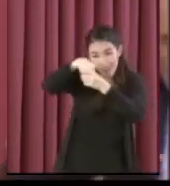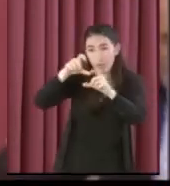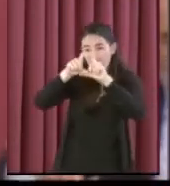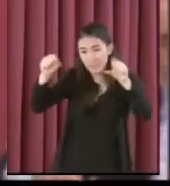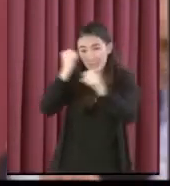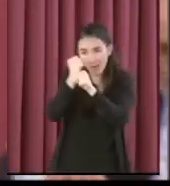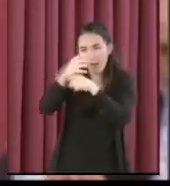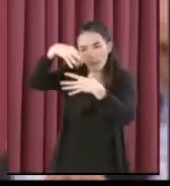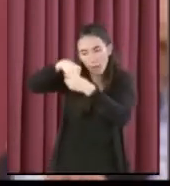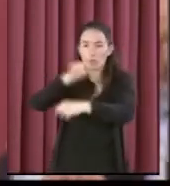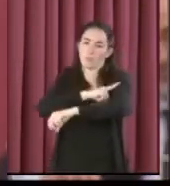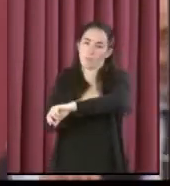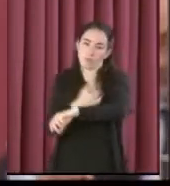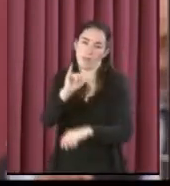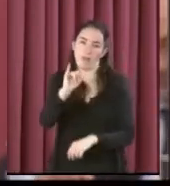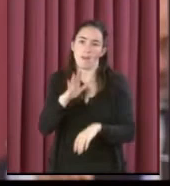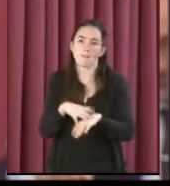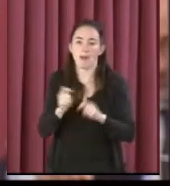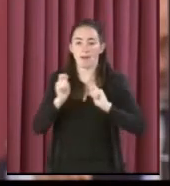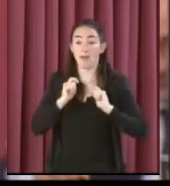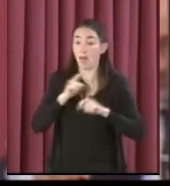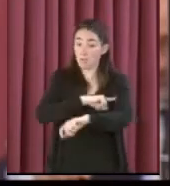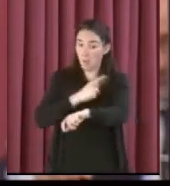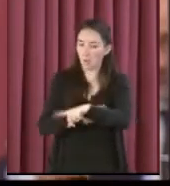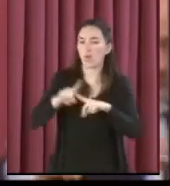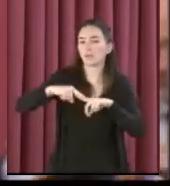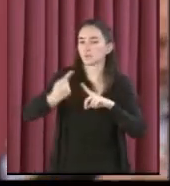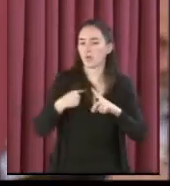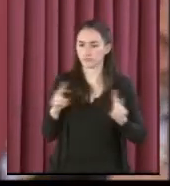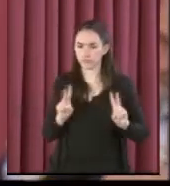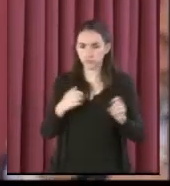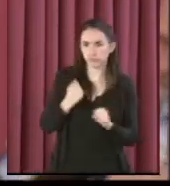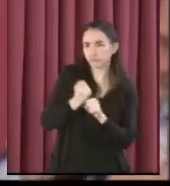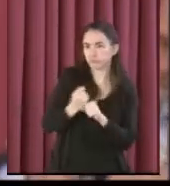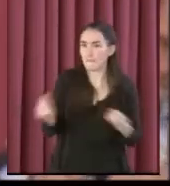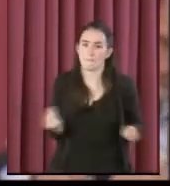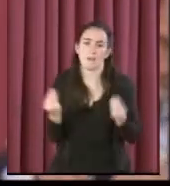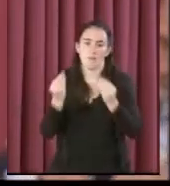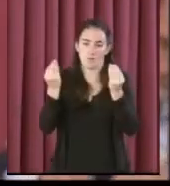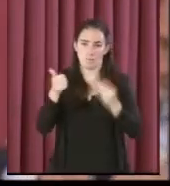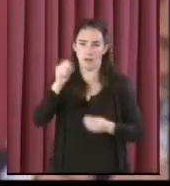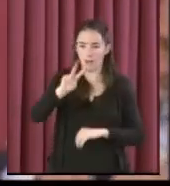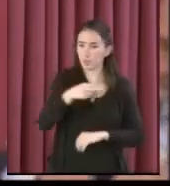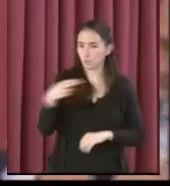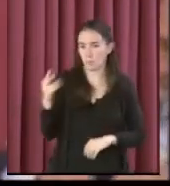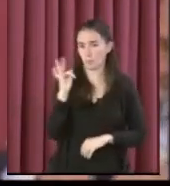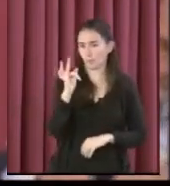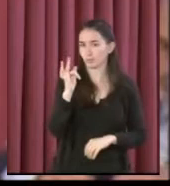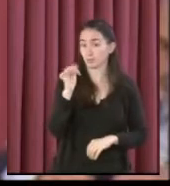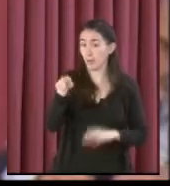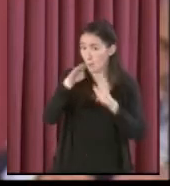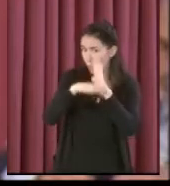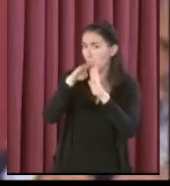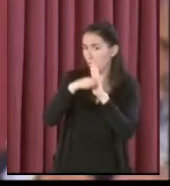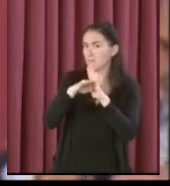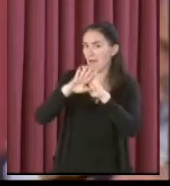un elemento que promueve la productividad y un mejor rendimiento personal. Programas que está teniendo una